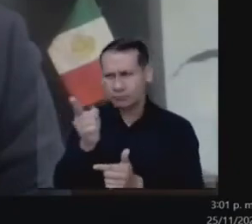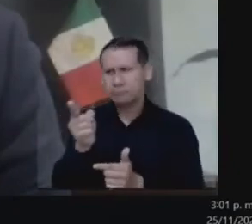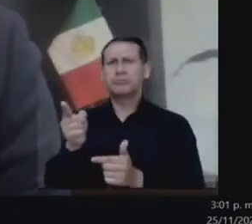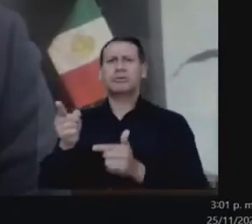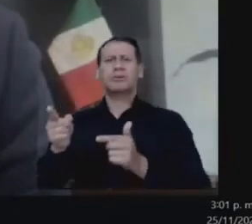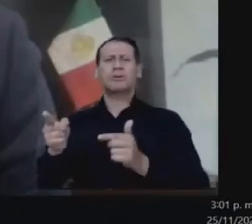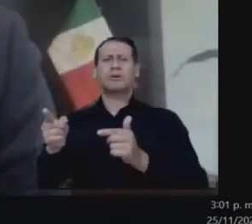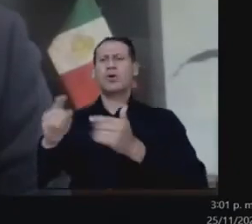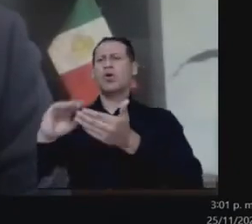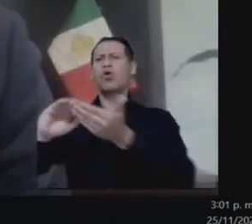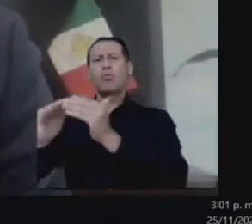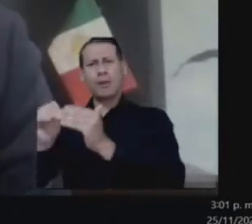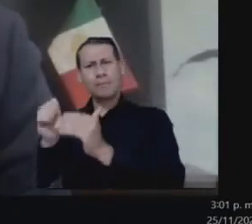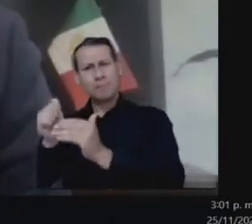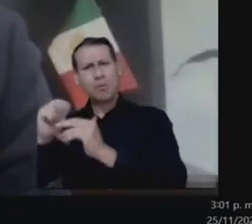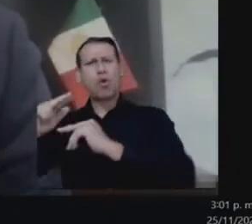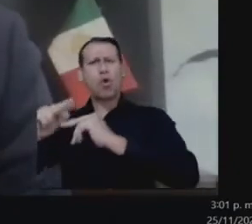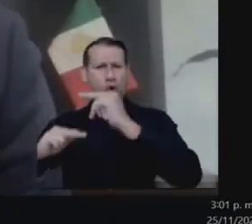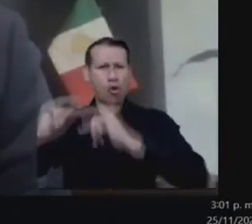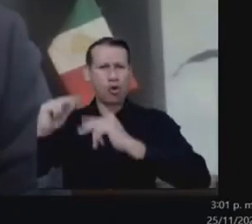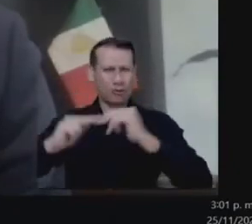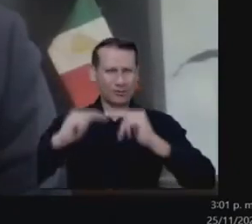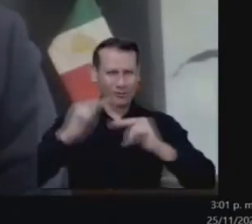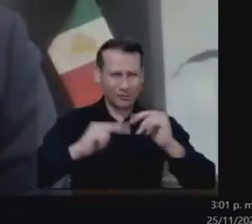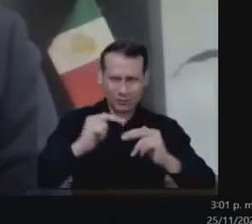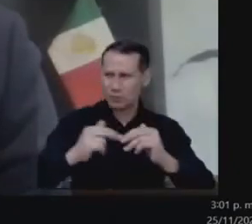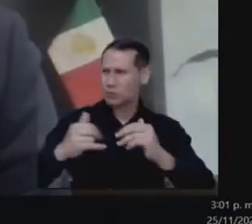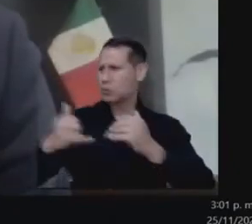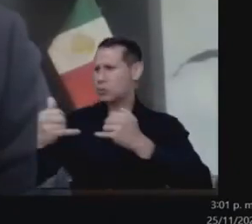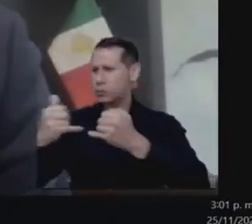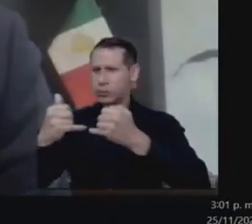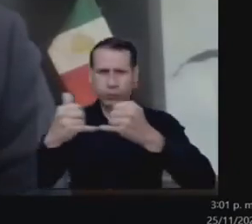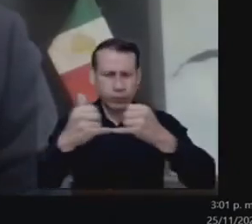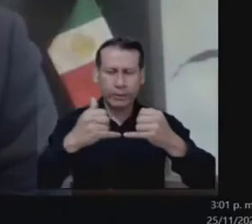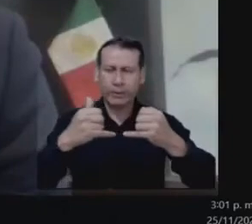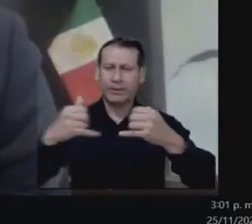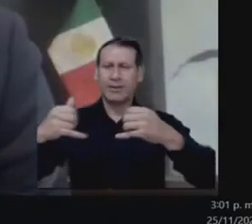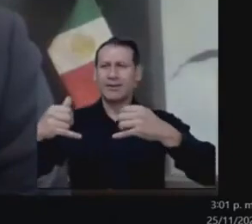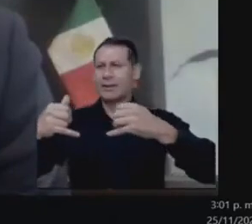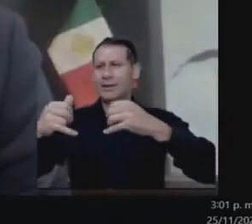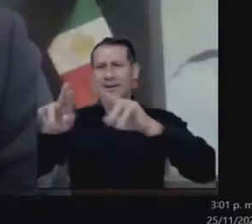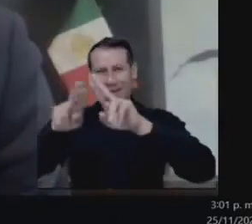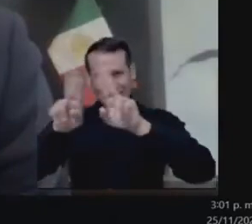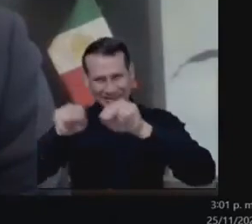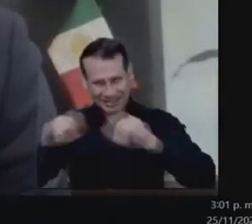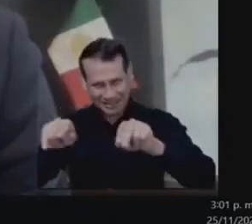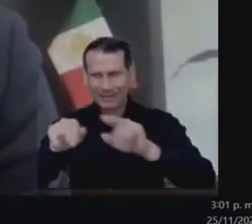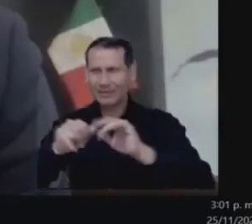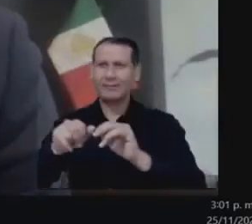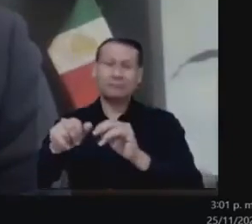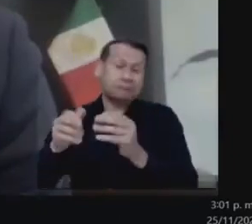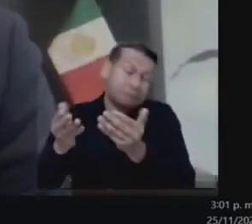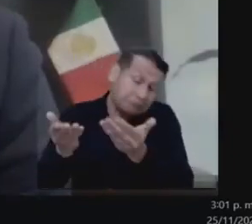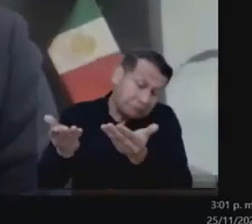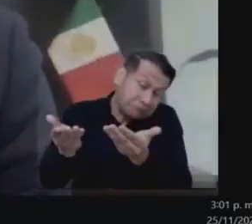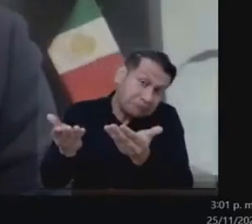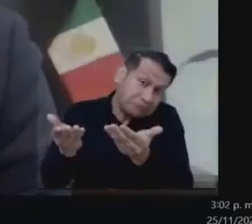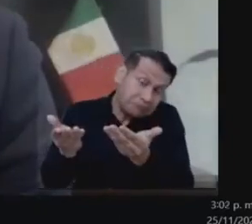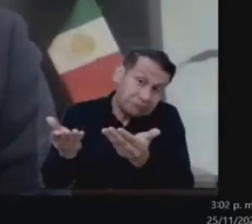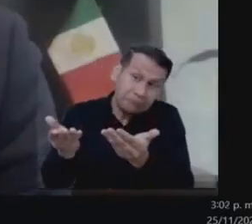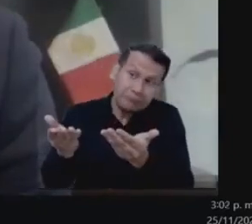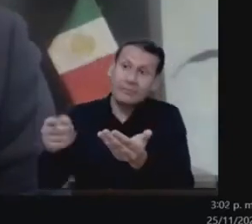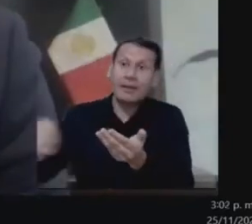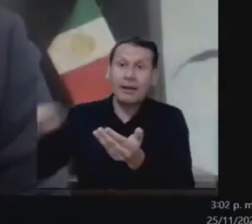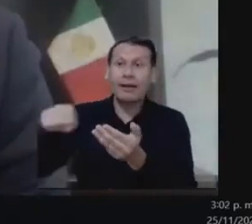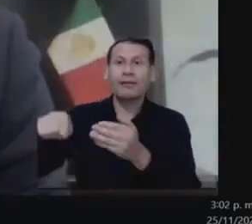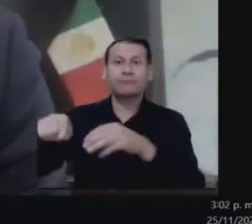propias comunidades quienes hagan estos despliegues y quienes puedan, en función de sus ventajas y de sus